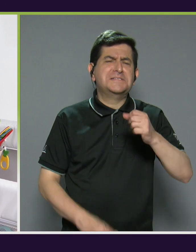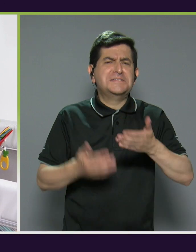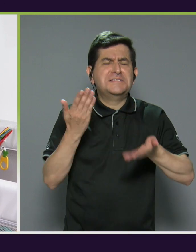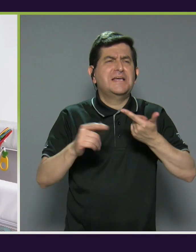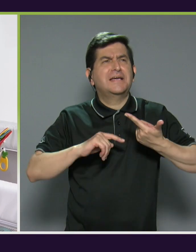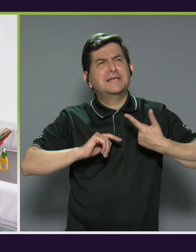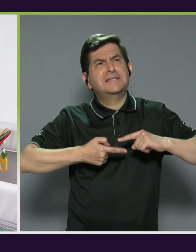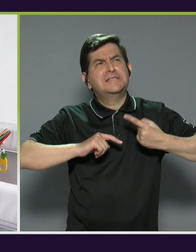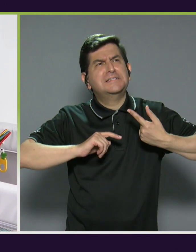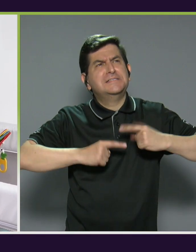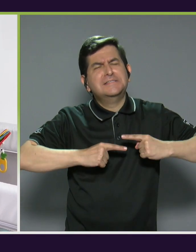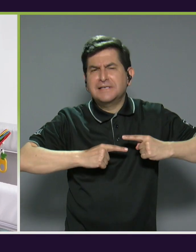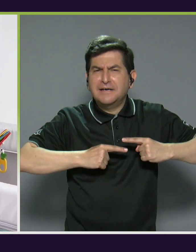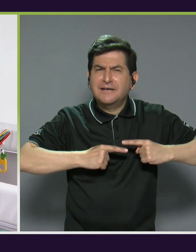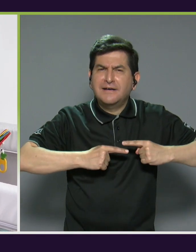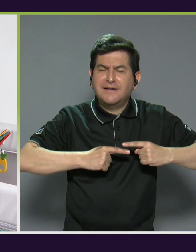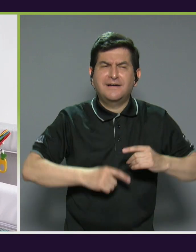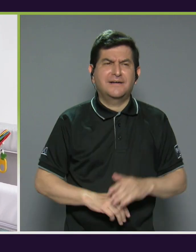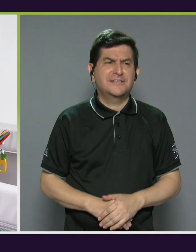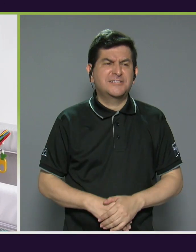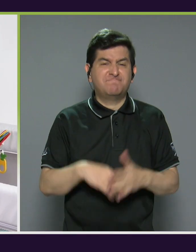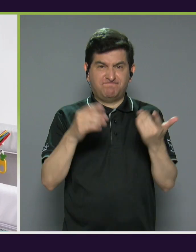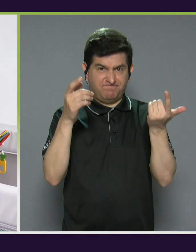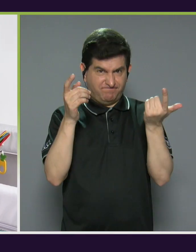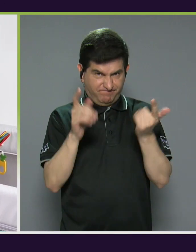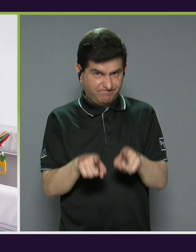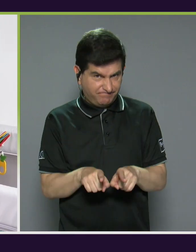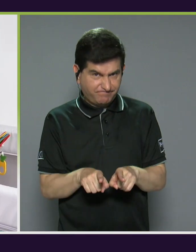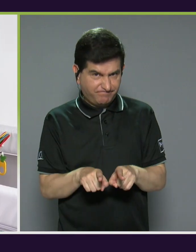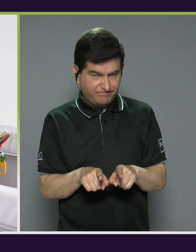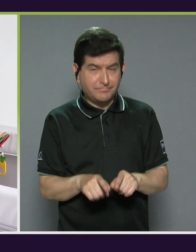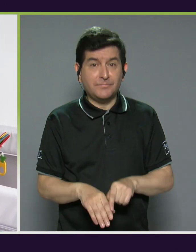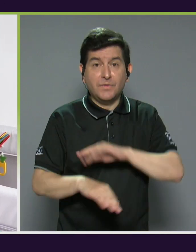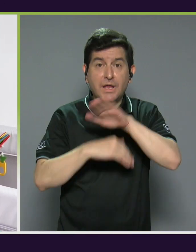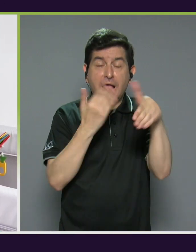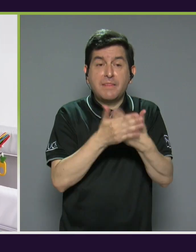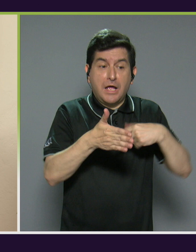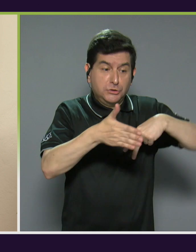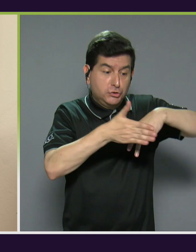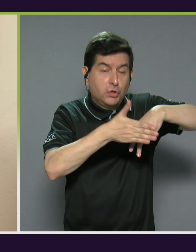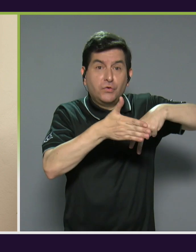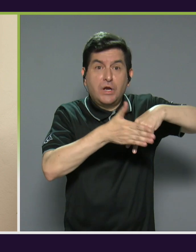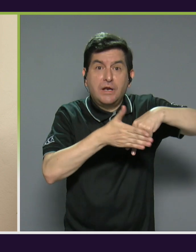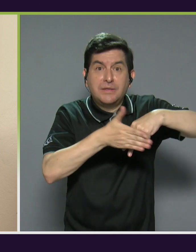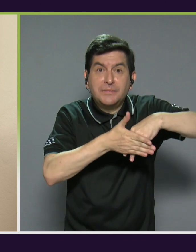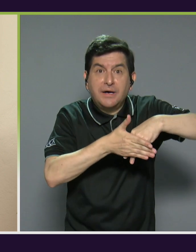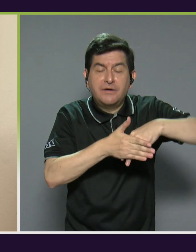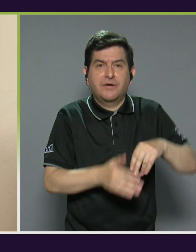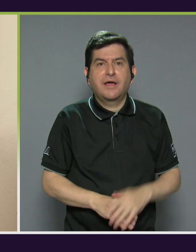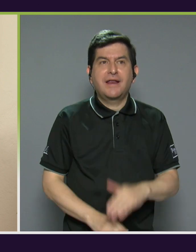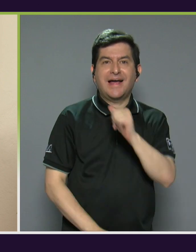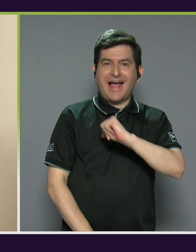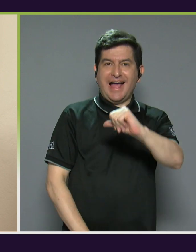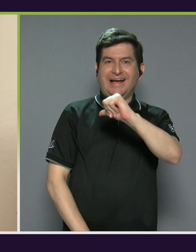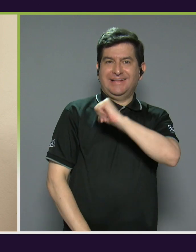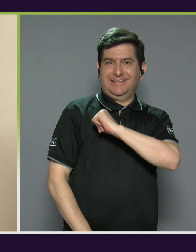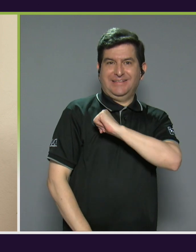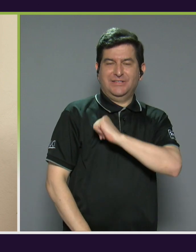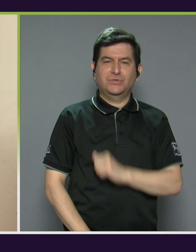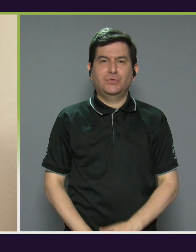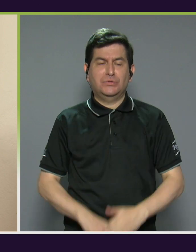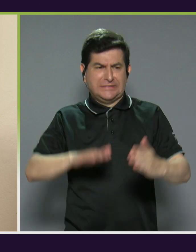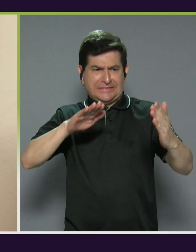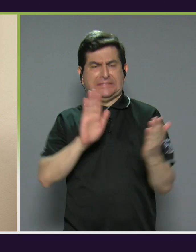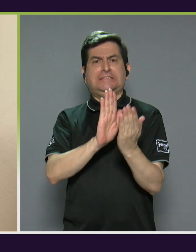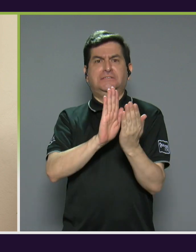Sí, quizás el duelo básicamente es el hecho de que de todas las barreras, más que todo actitudinales